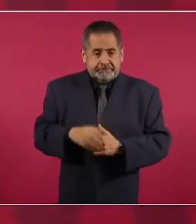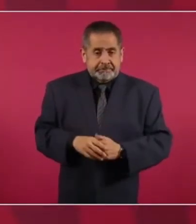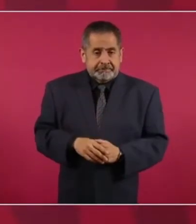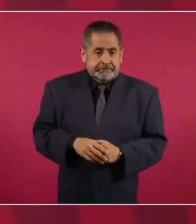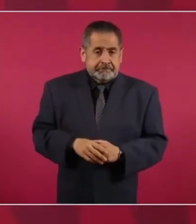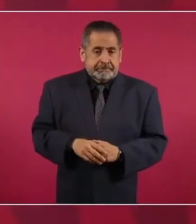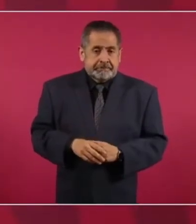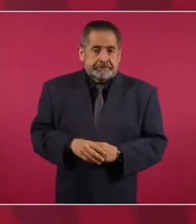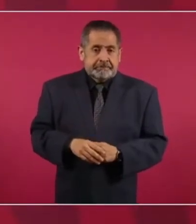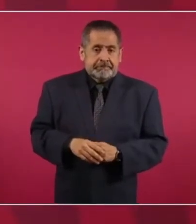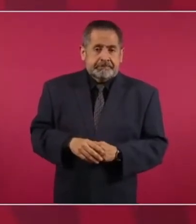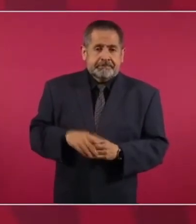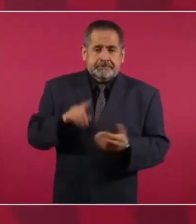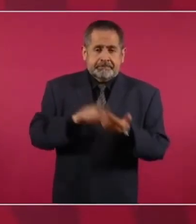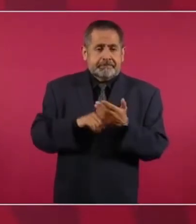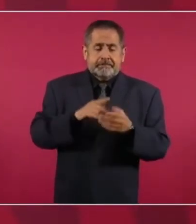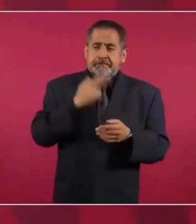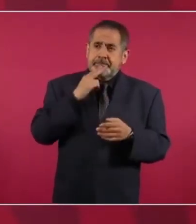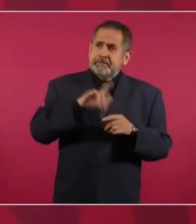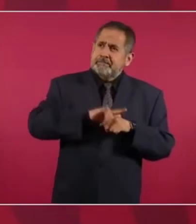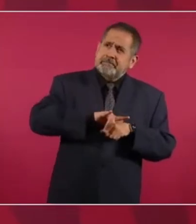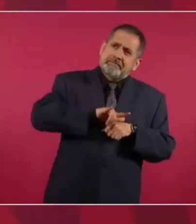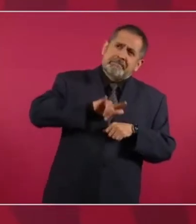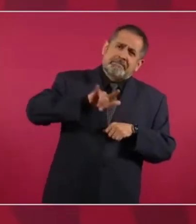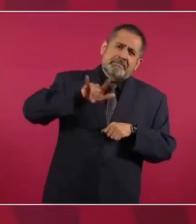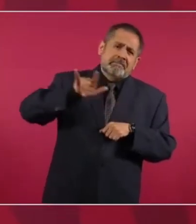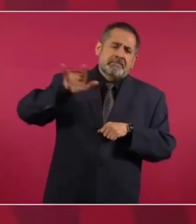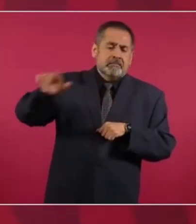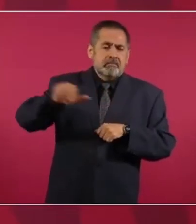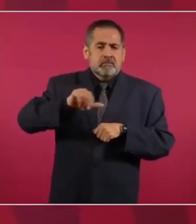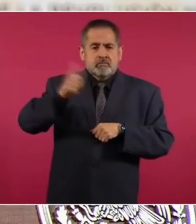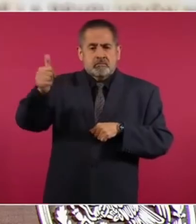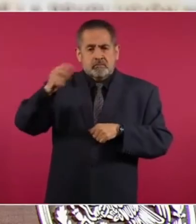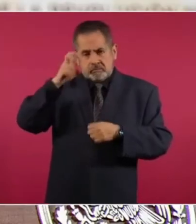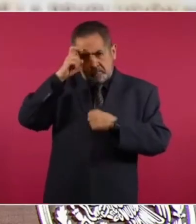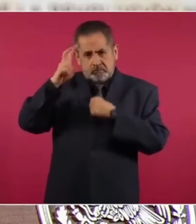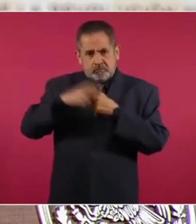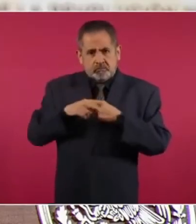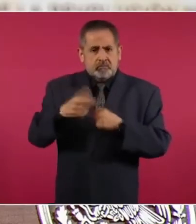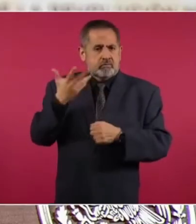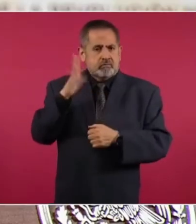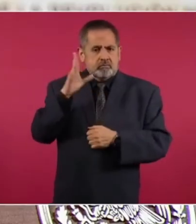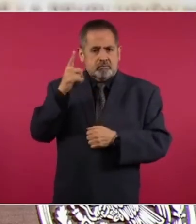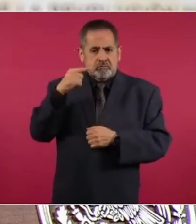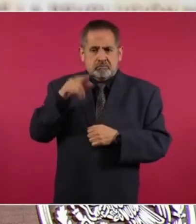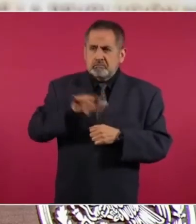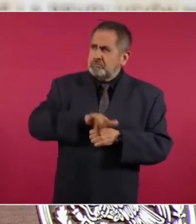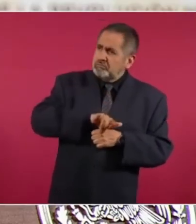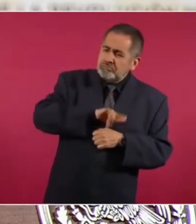sí, transatlántico, para ir a Europa en 10 horas